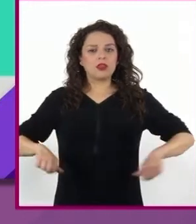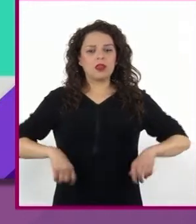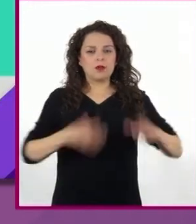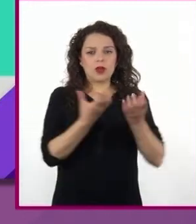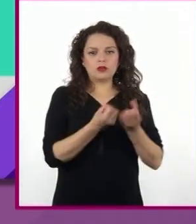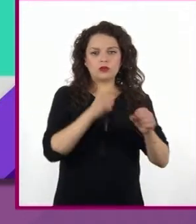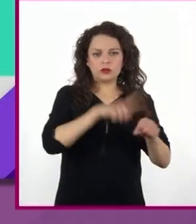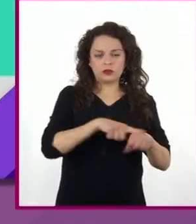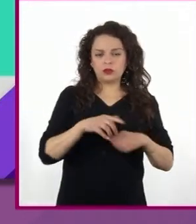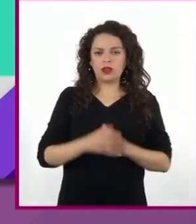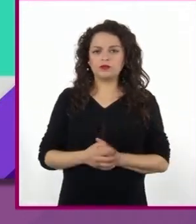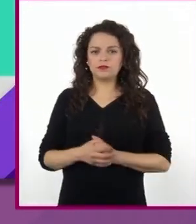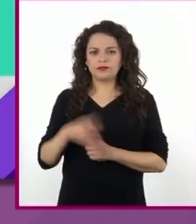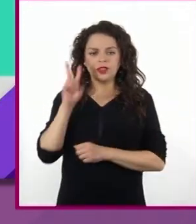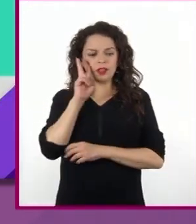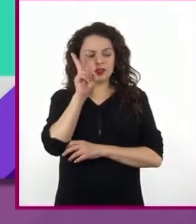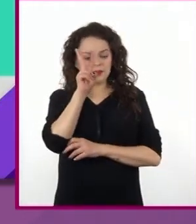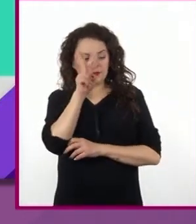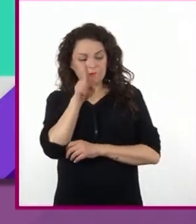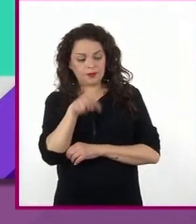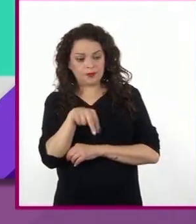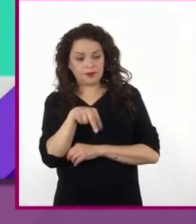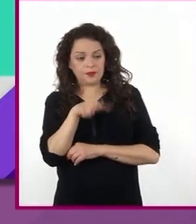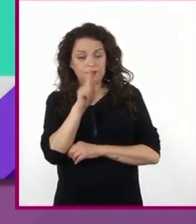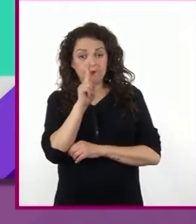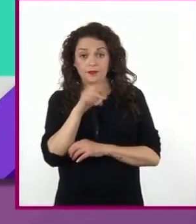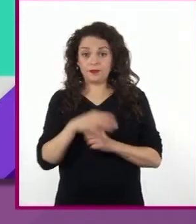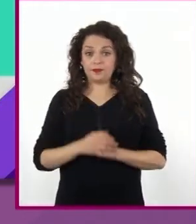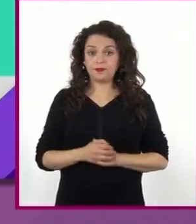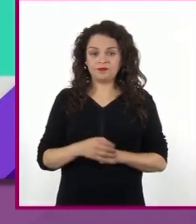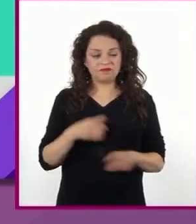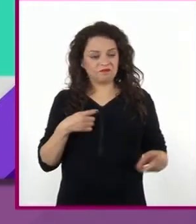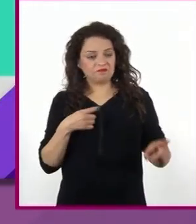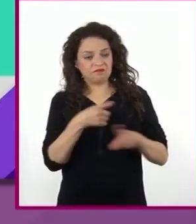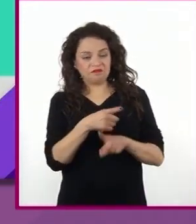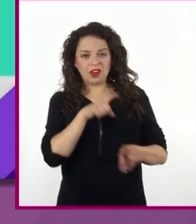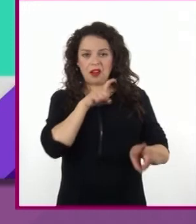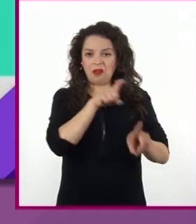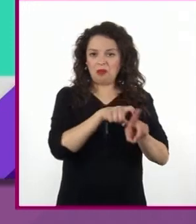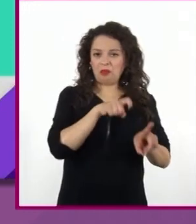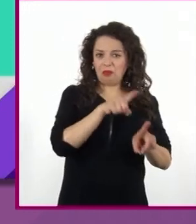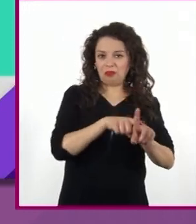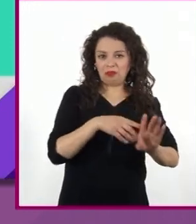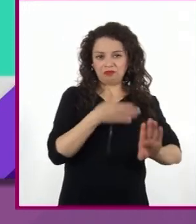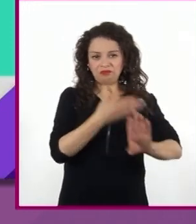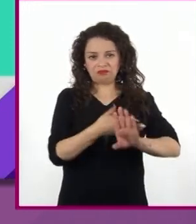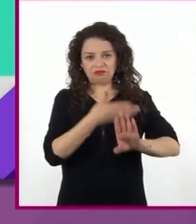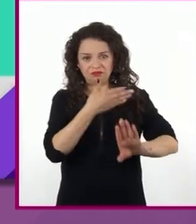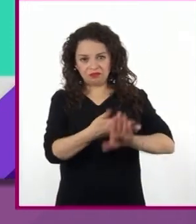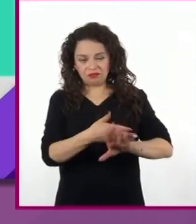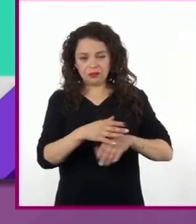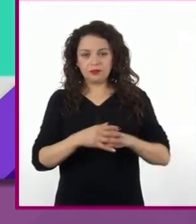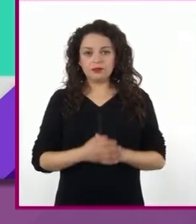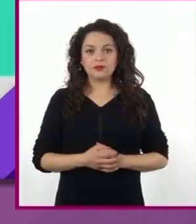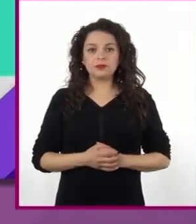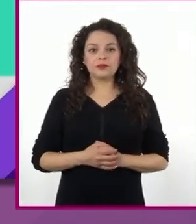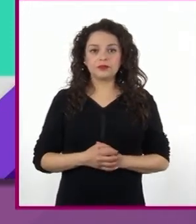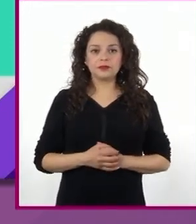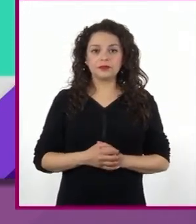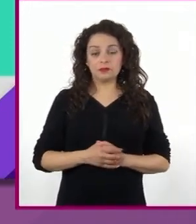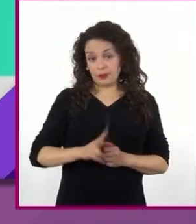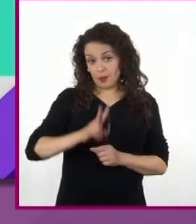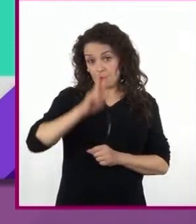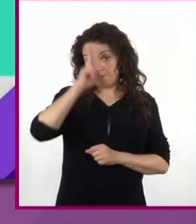sentir o miraron de manera incómoda, insultos, burlas o le dijeron cosas que le molestaran,